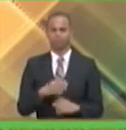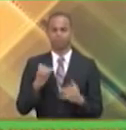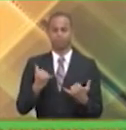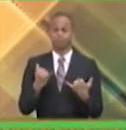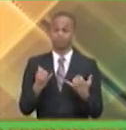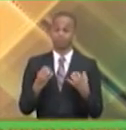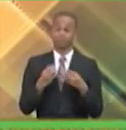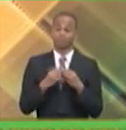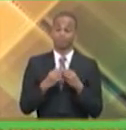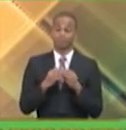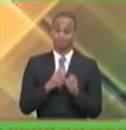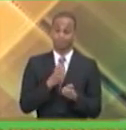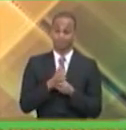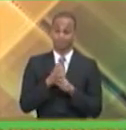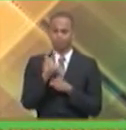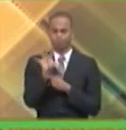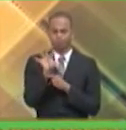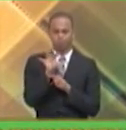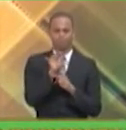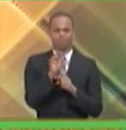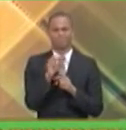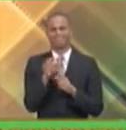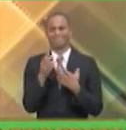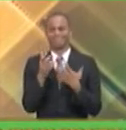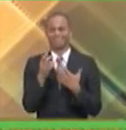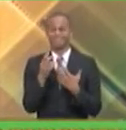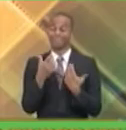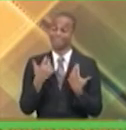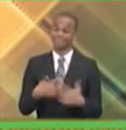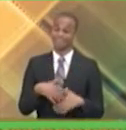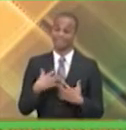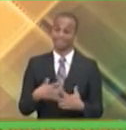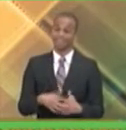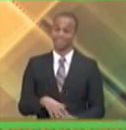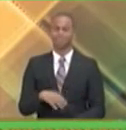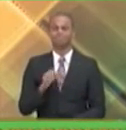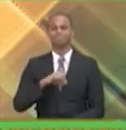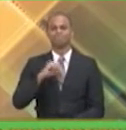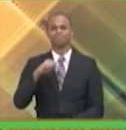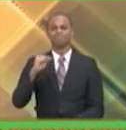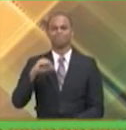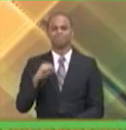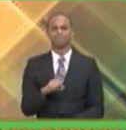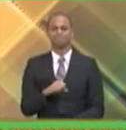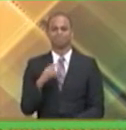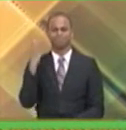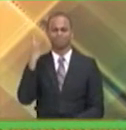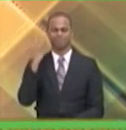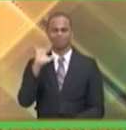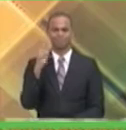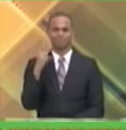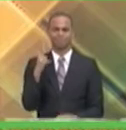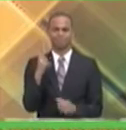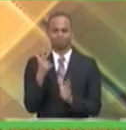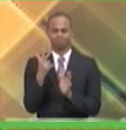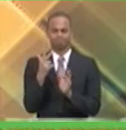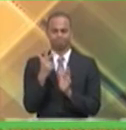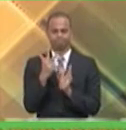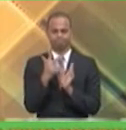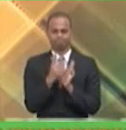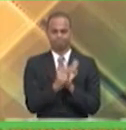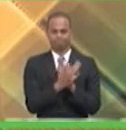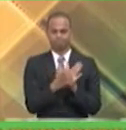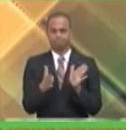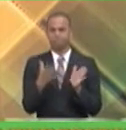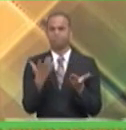más compleja, por lo tanto, probablemente, ¿o no? Sí, sí, claro que sí, porque la tercera etapa ya consta